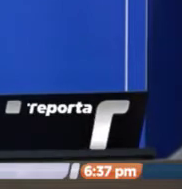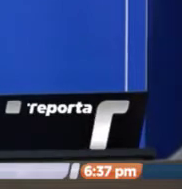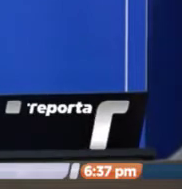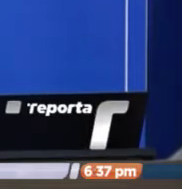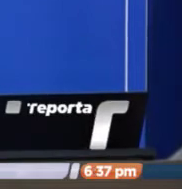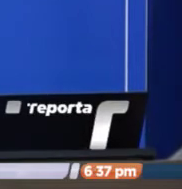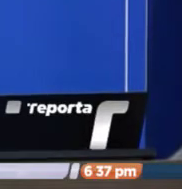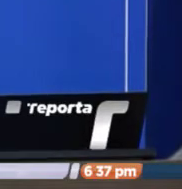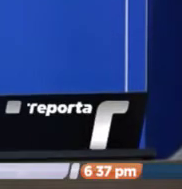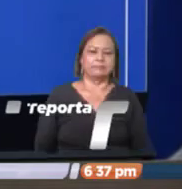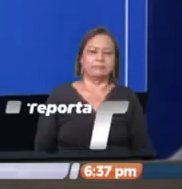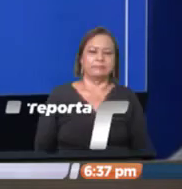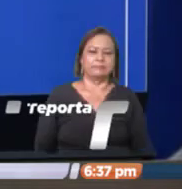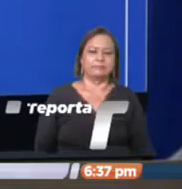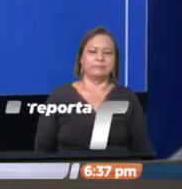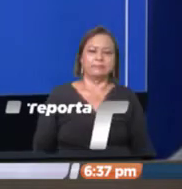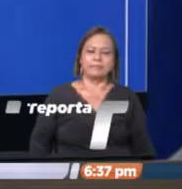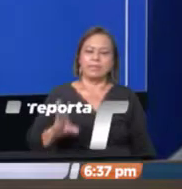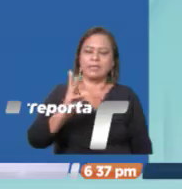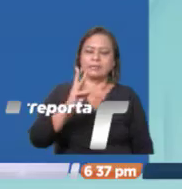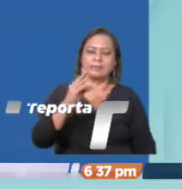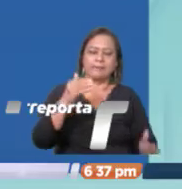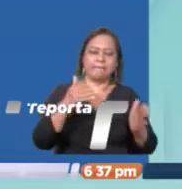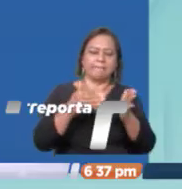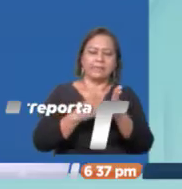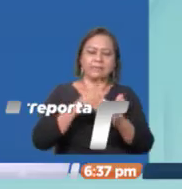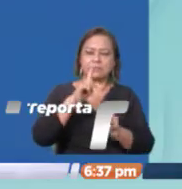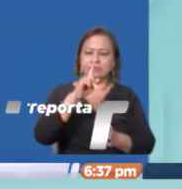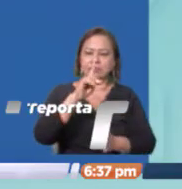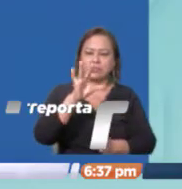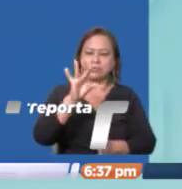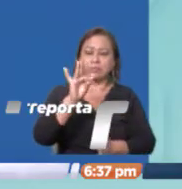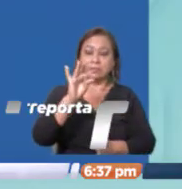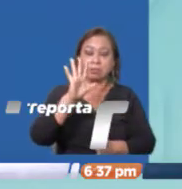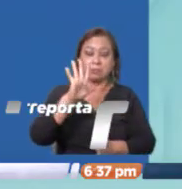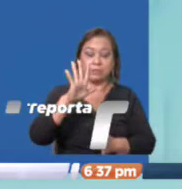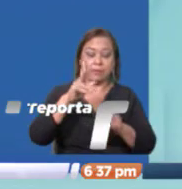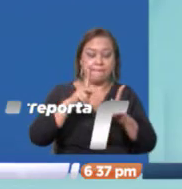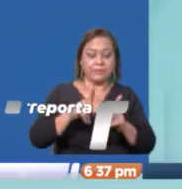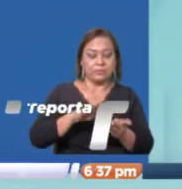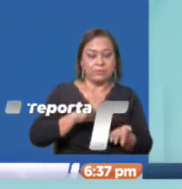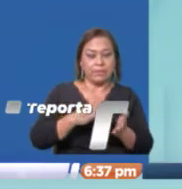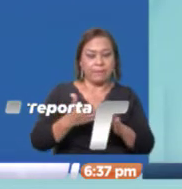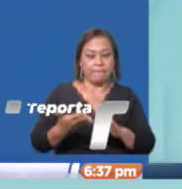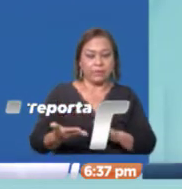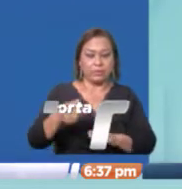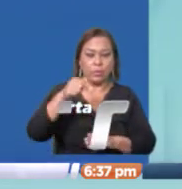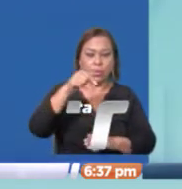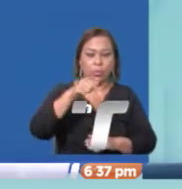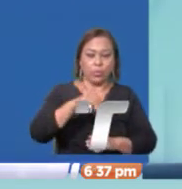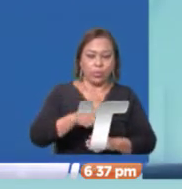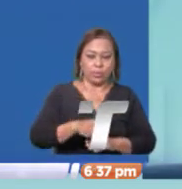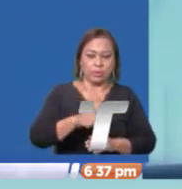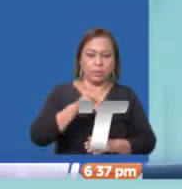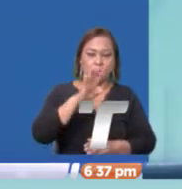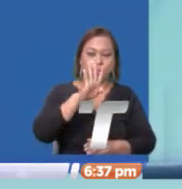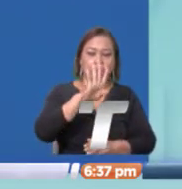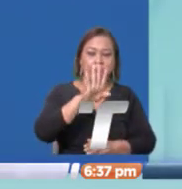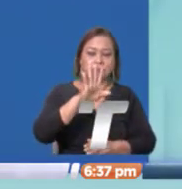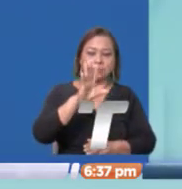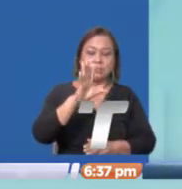6.185 han fallecido para una letalidad de 1.7. Para el día de hoy reportamos